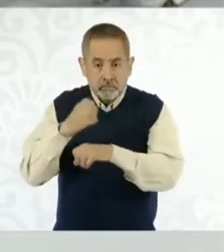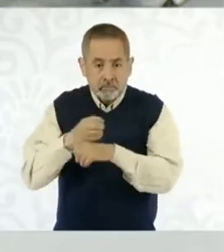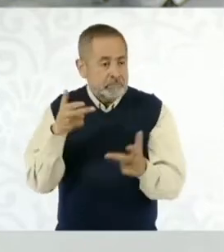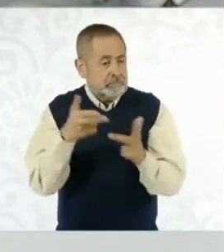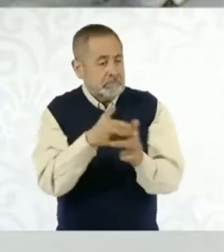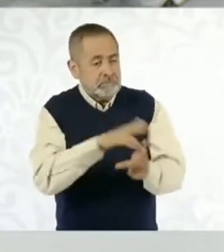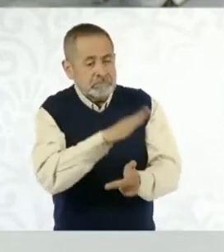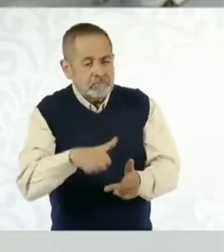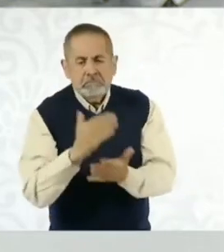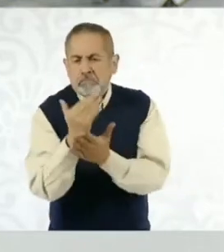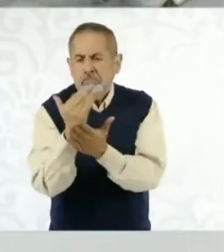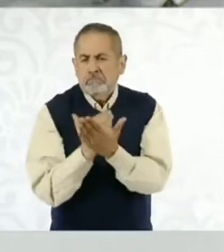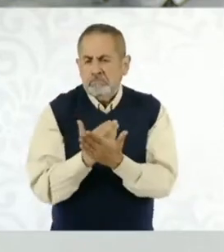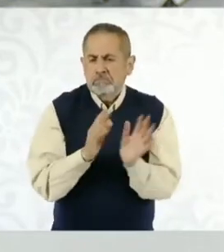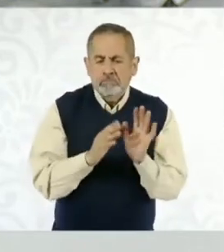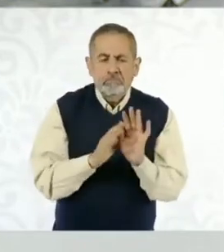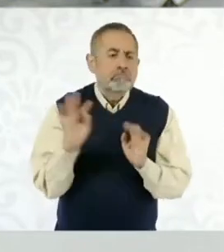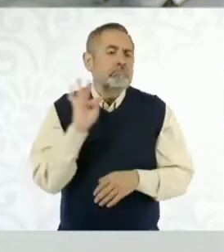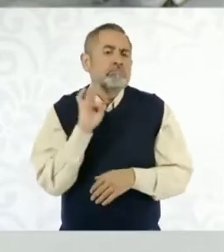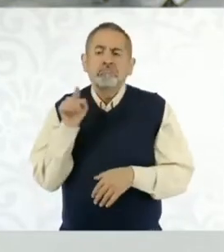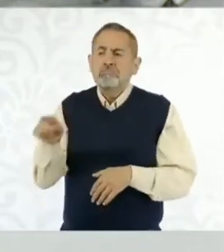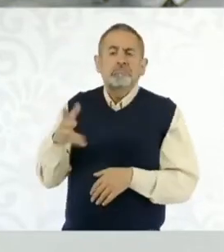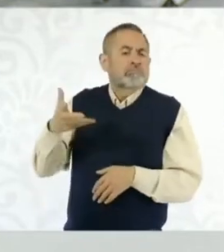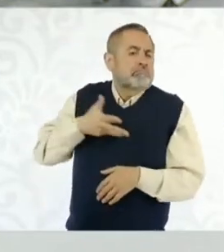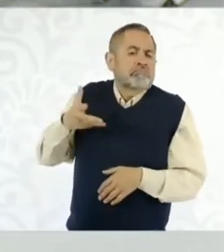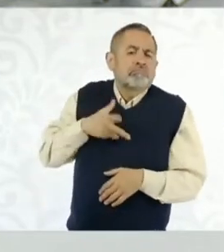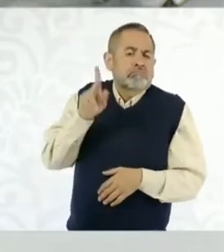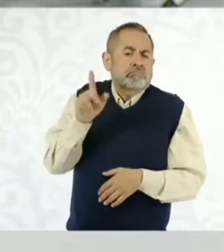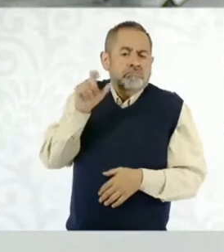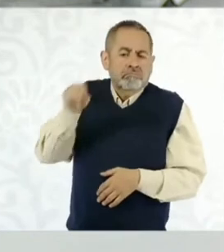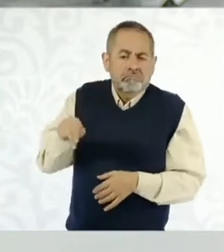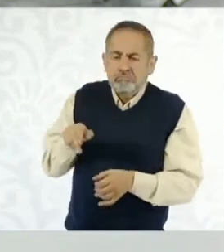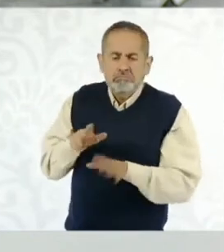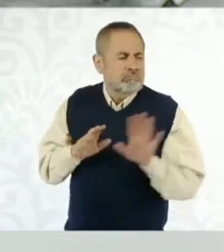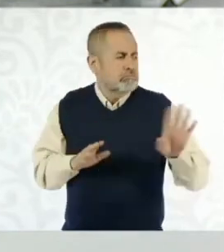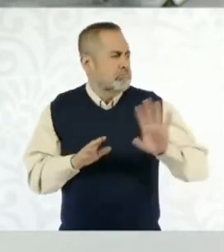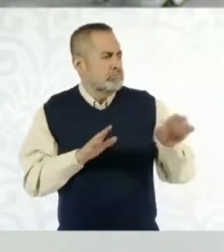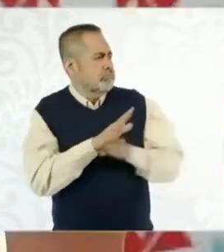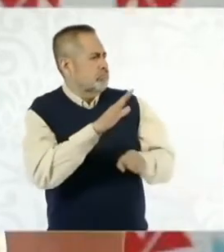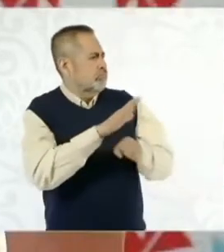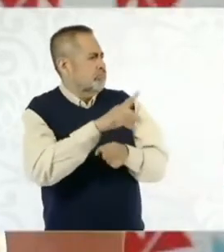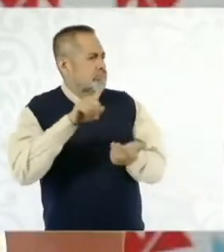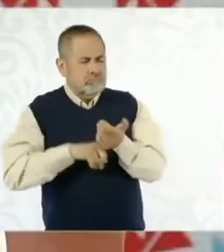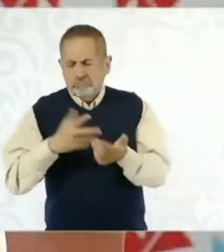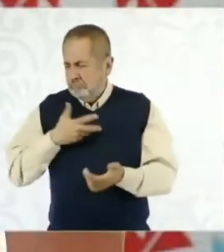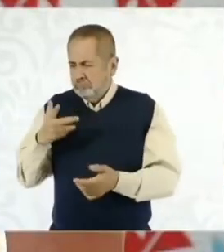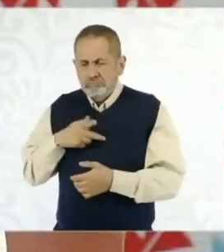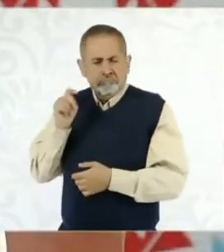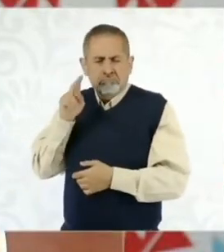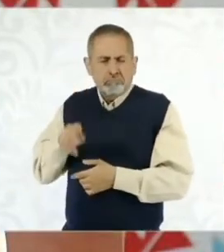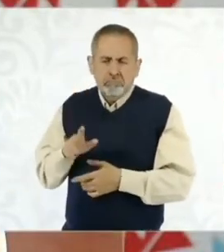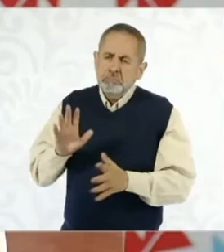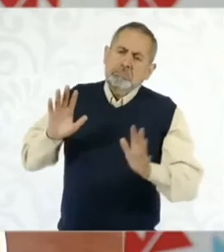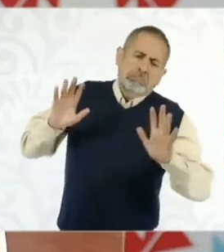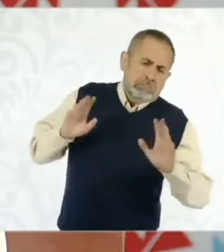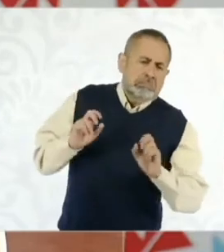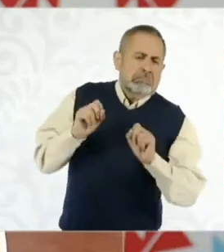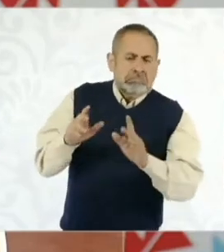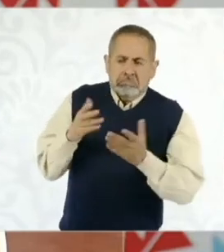mejor tienen ya una estrategia y consideran que no es necesario, pero creo